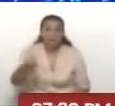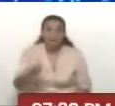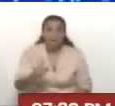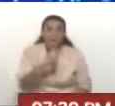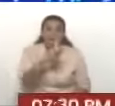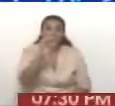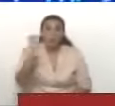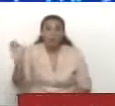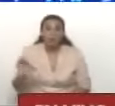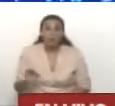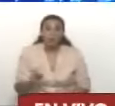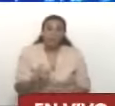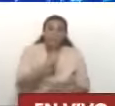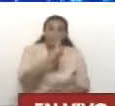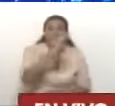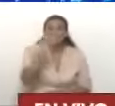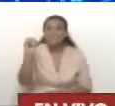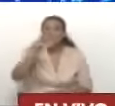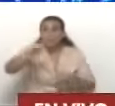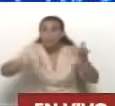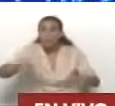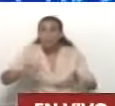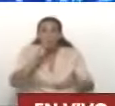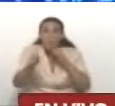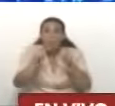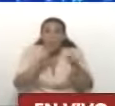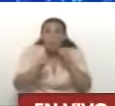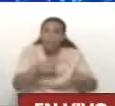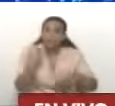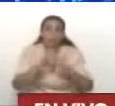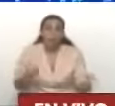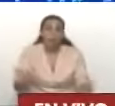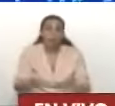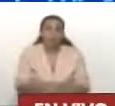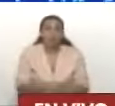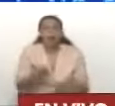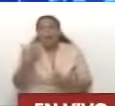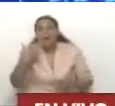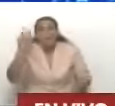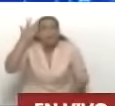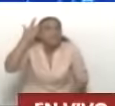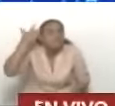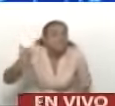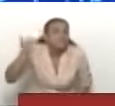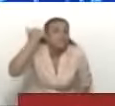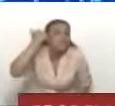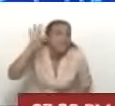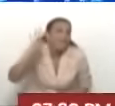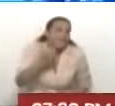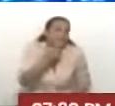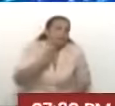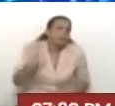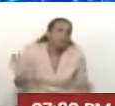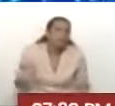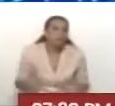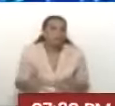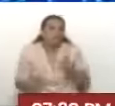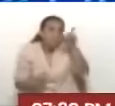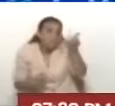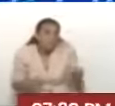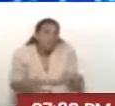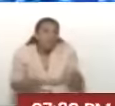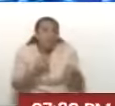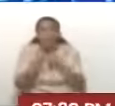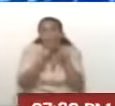una realidad, es la objetividad. Y hay una subjetividad que es la interpretación. Incluso